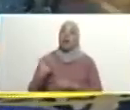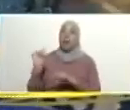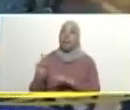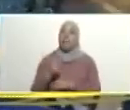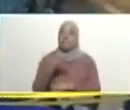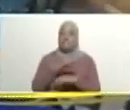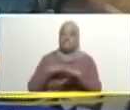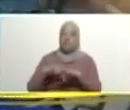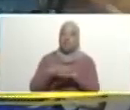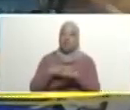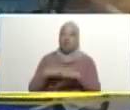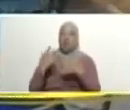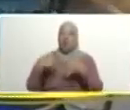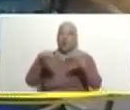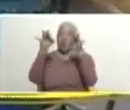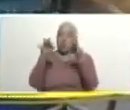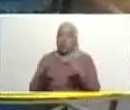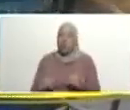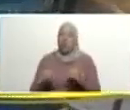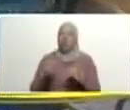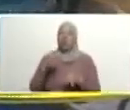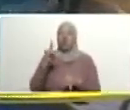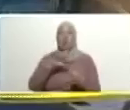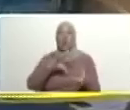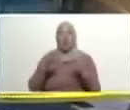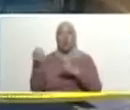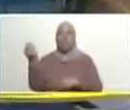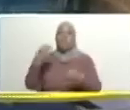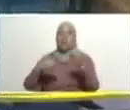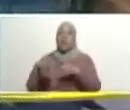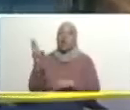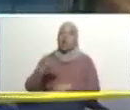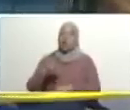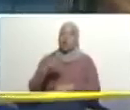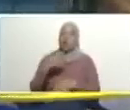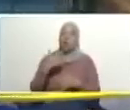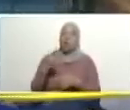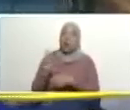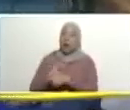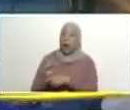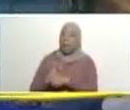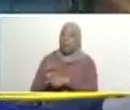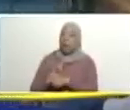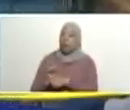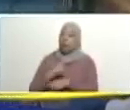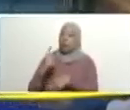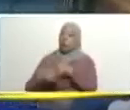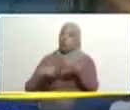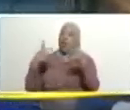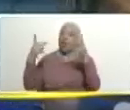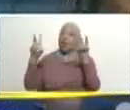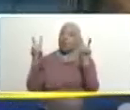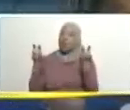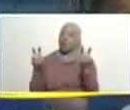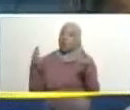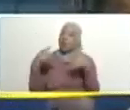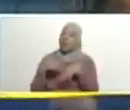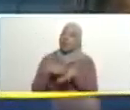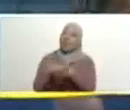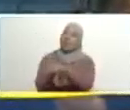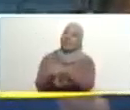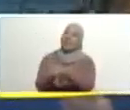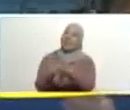Mia Mottley, estoy seguro que Petrocaribe entrará más temprano que tarde en una fase nueva, integral